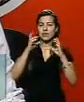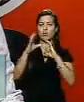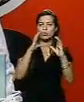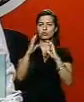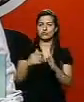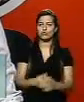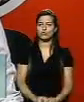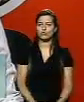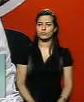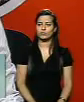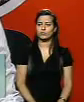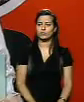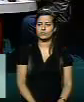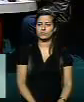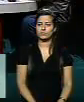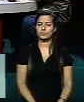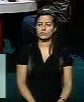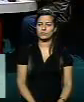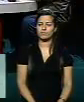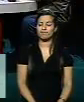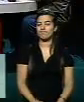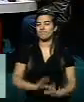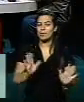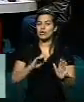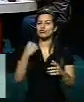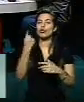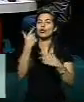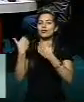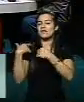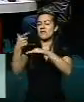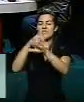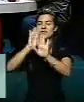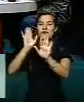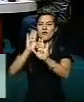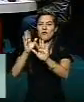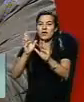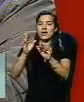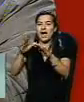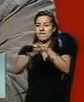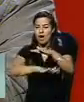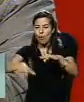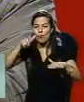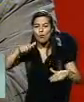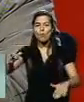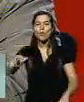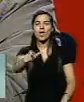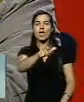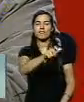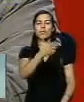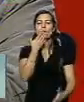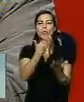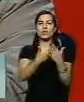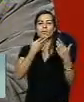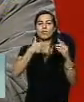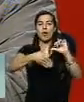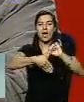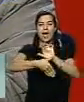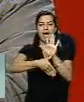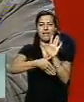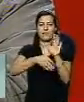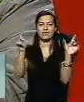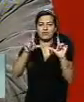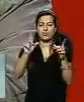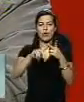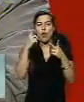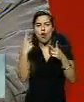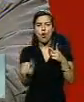la comunicación? Sí, más allá de los gobiernos. Hay propuestas como la de Alba TV y otras instancias que